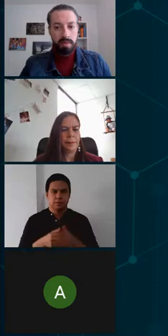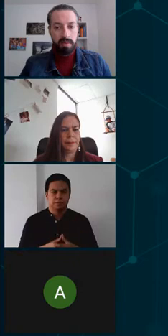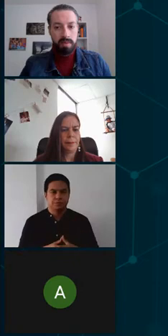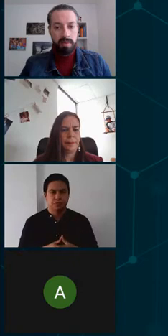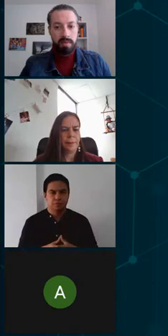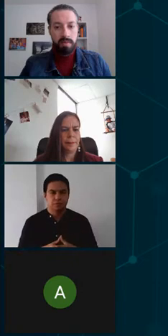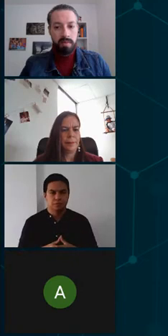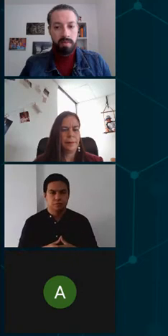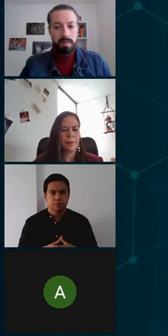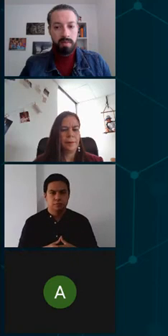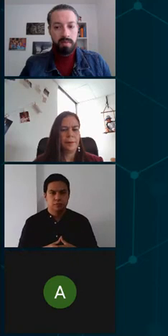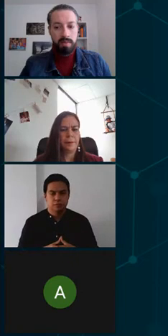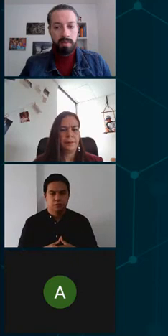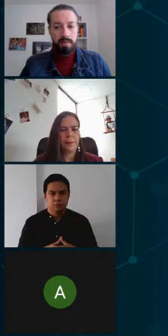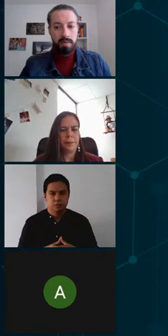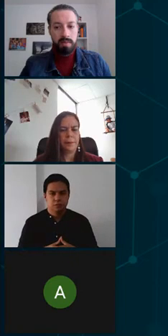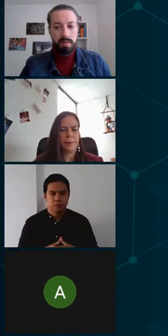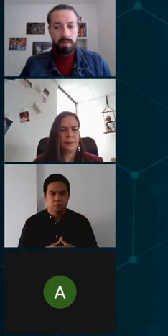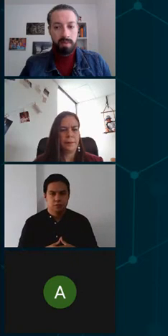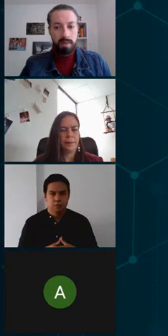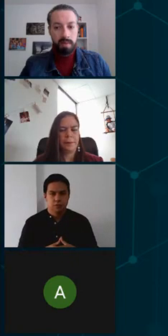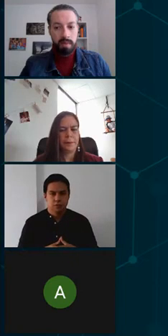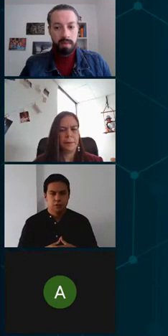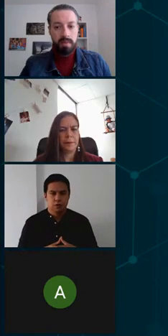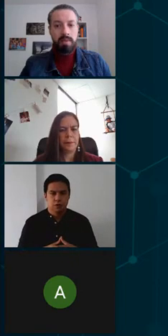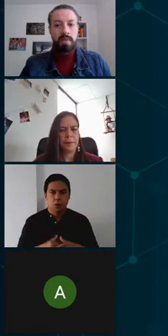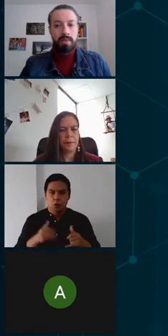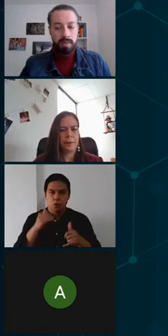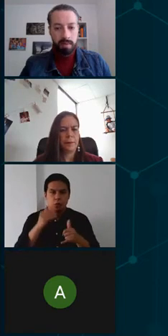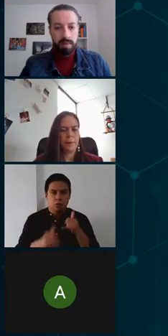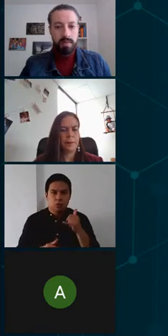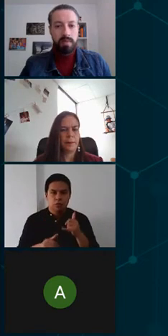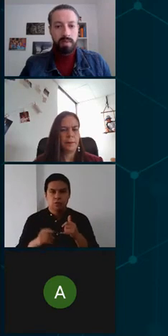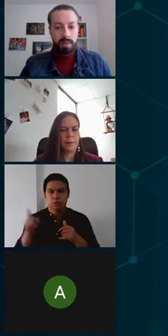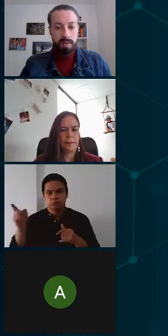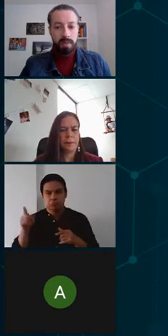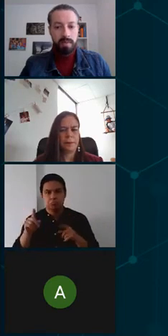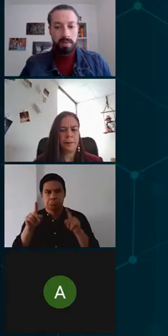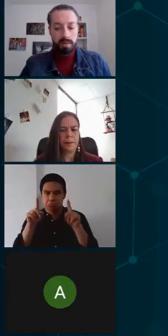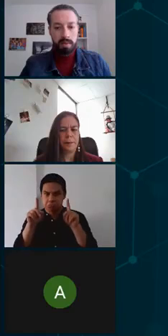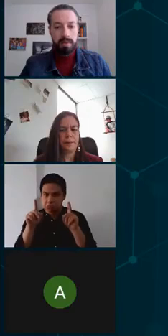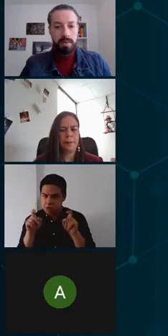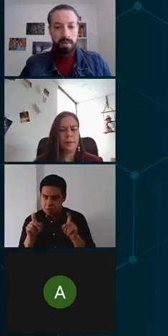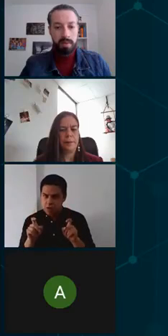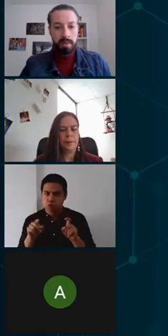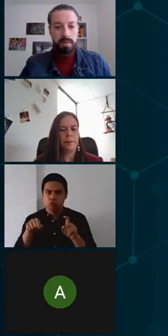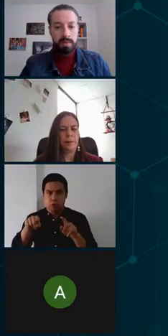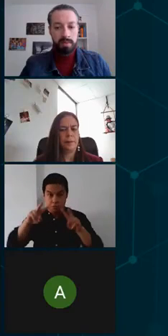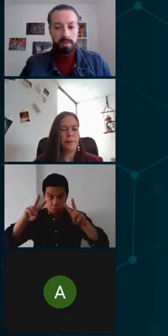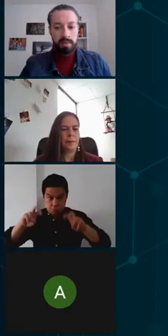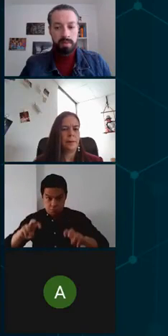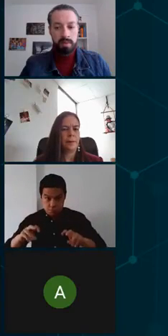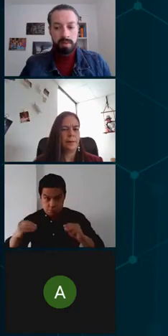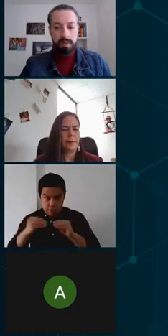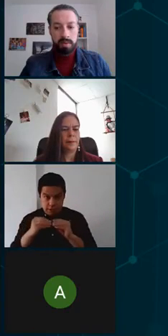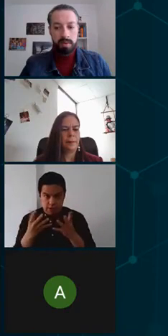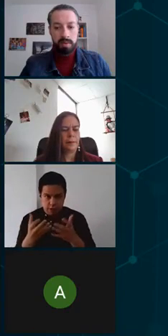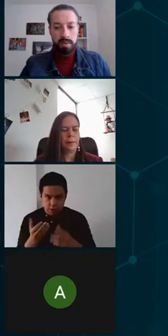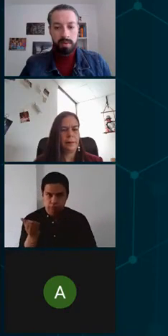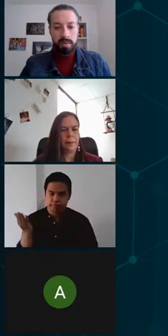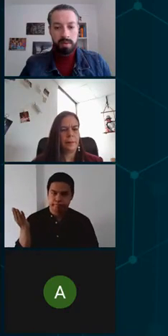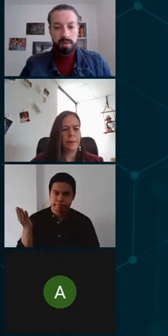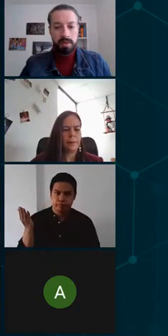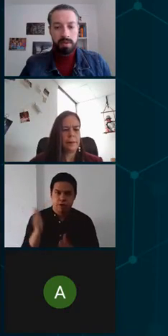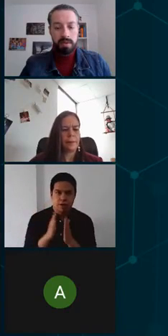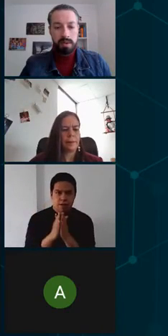finalmente, un poco de bibliografía del tema, ¿sí? Nos parece súper importante. Como les